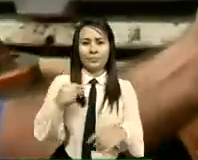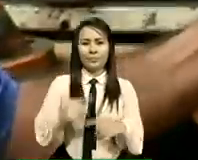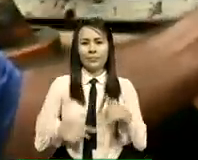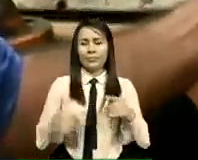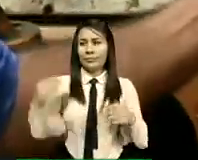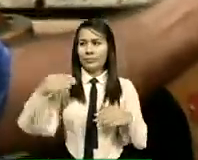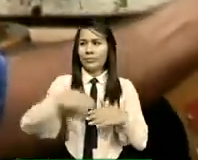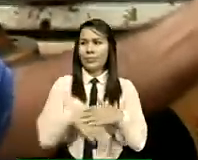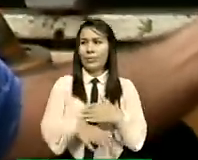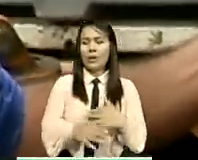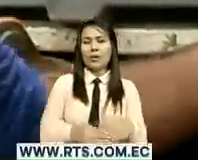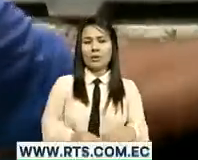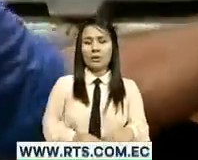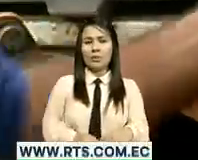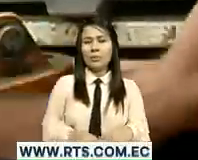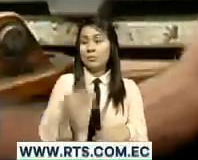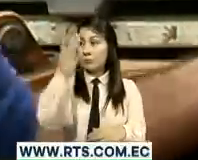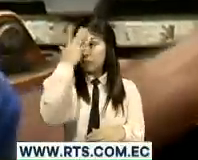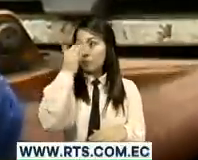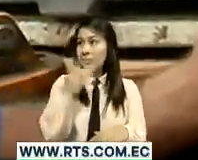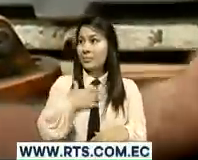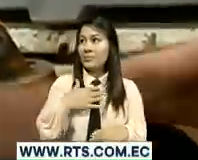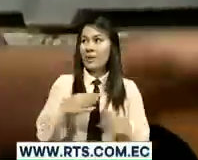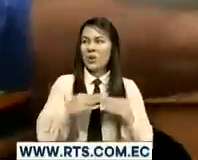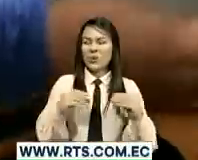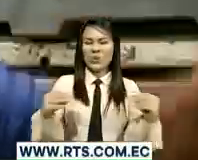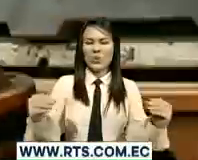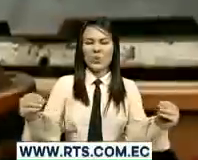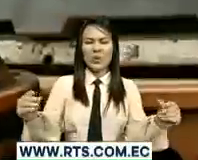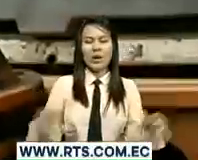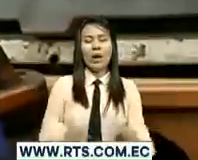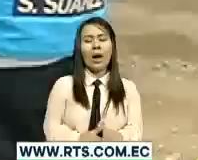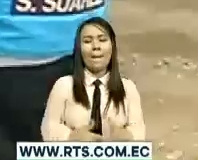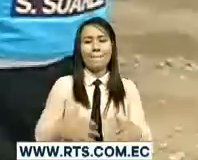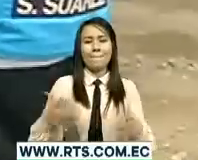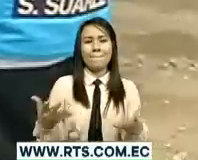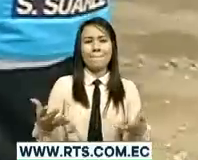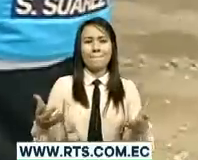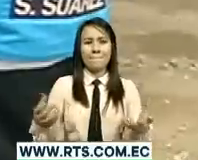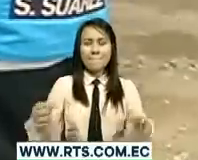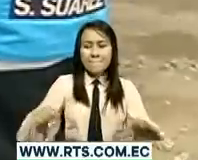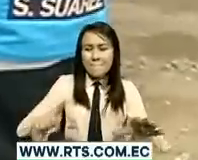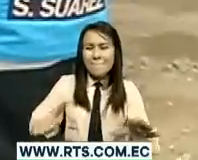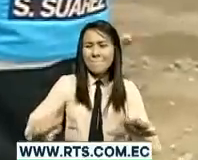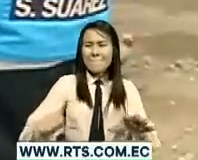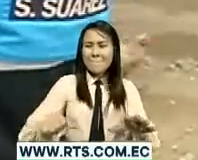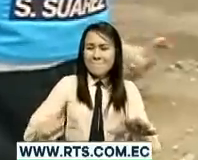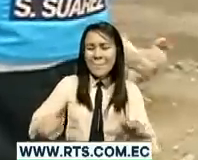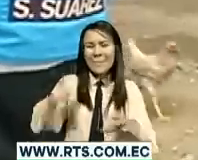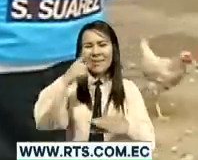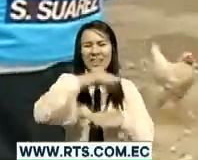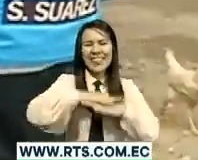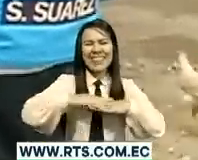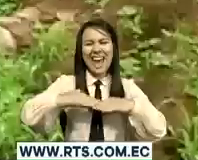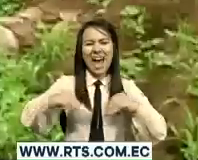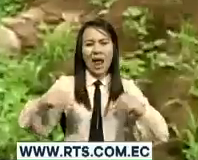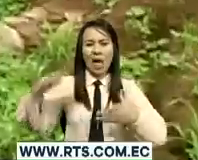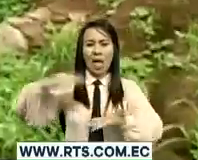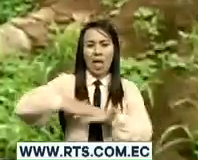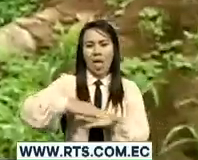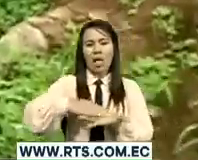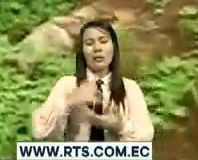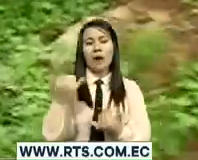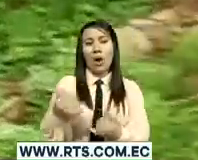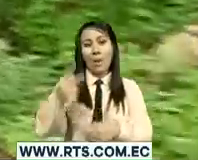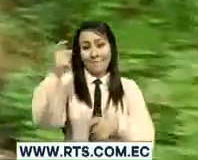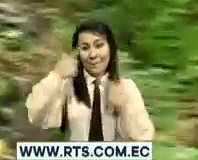no pudimos... porque está el lodo muy fangoso y la máquina se enterró. Los afectados recibieron atención médica,